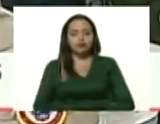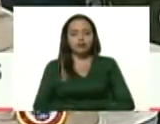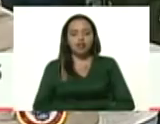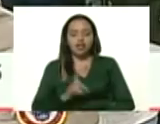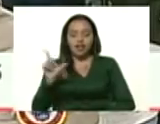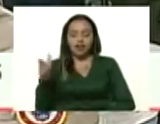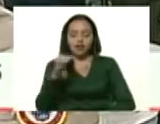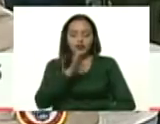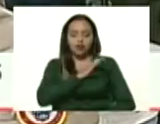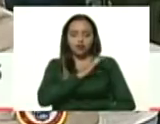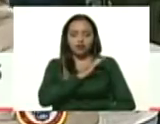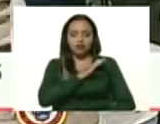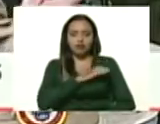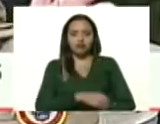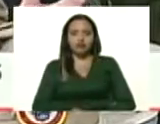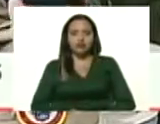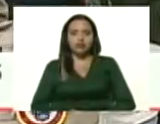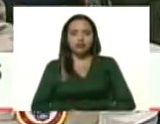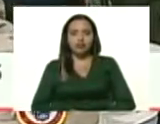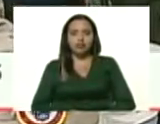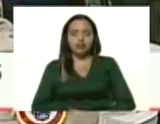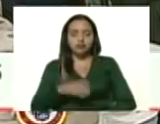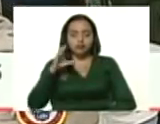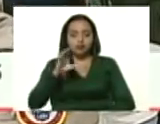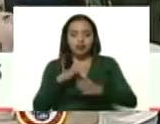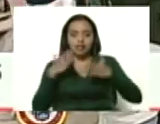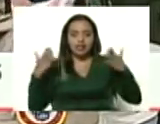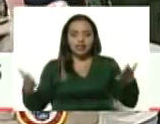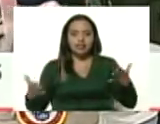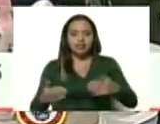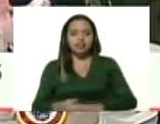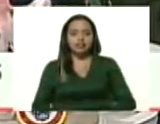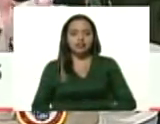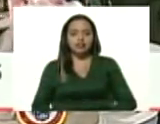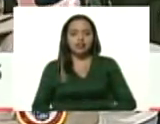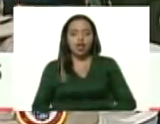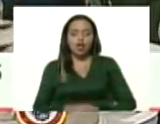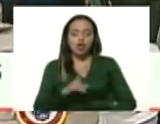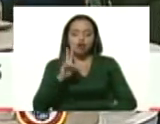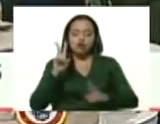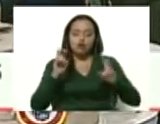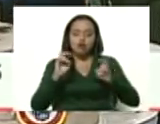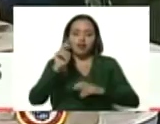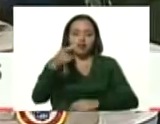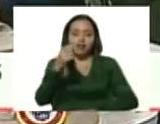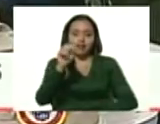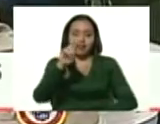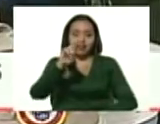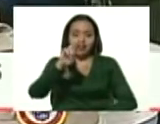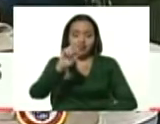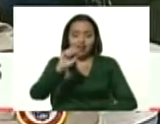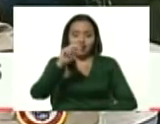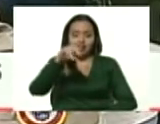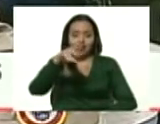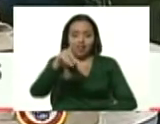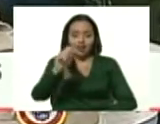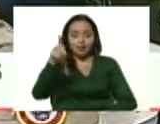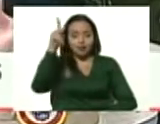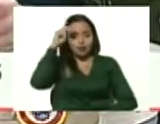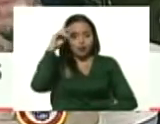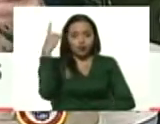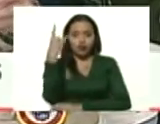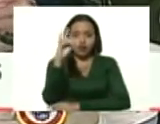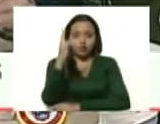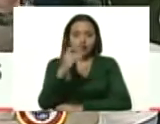Colombia, la patria grande, Nueva Granada, Perú, Bolivia,